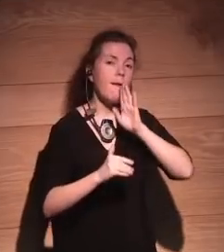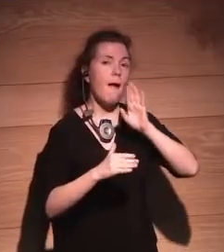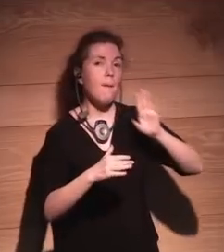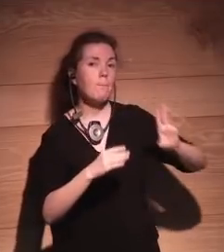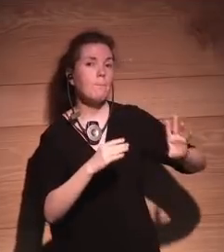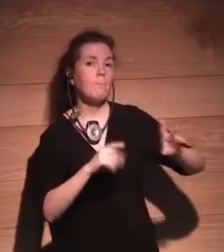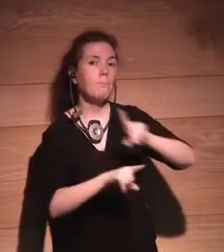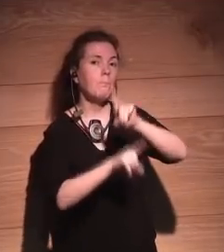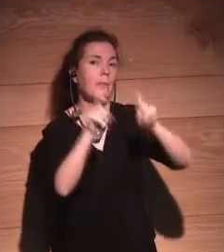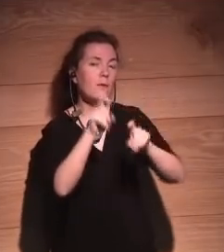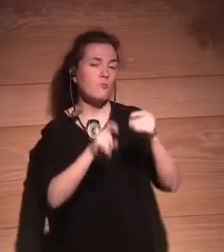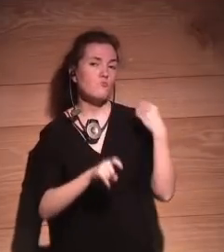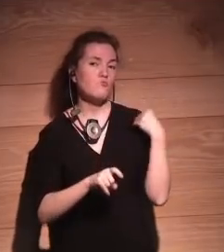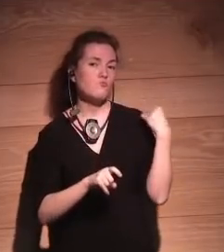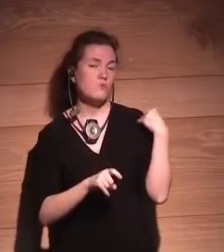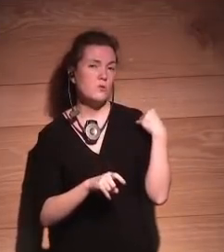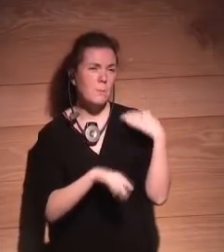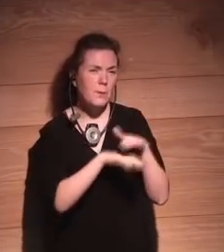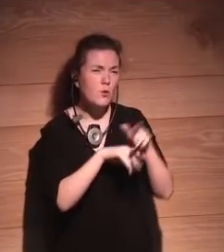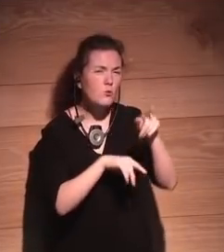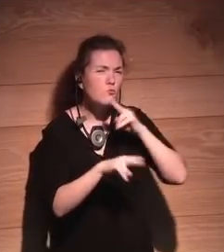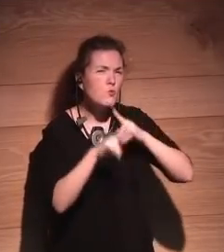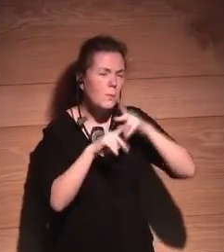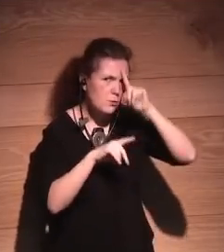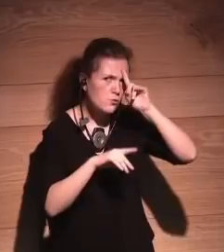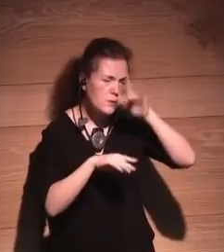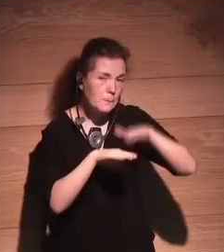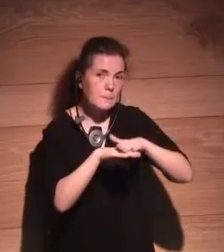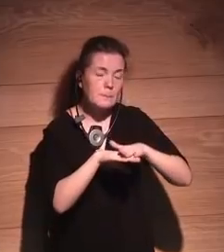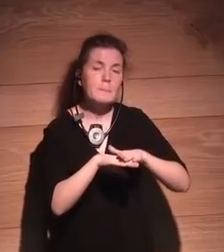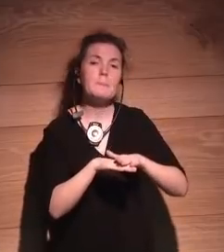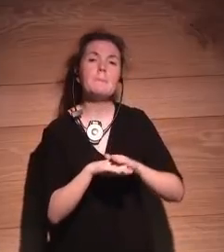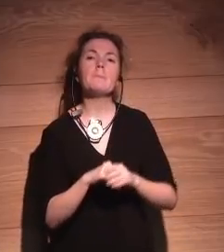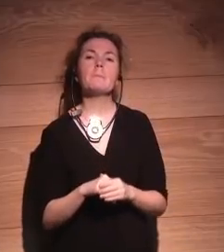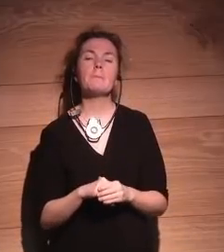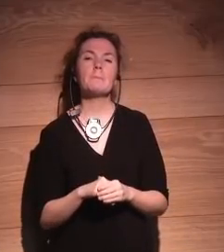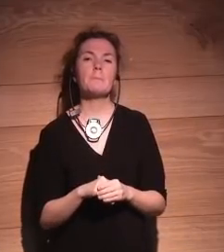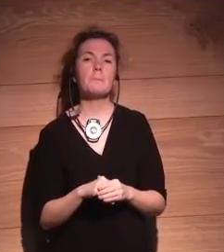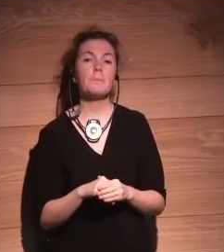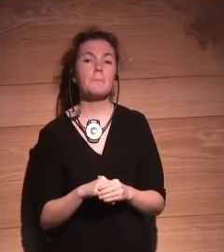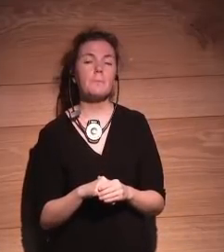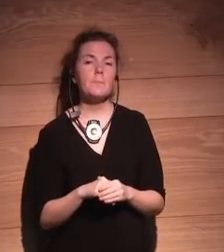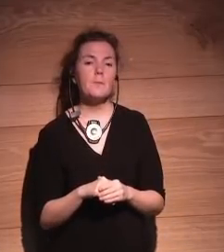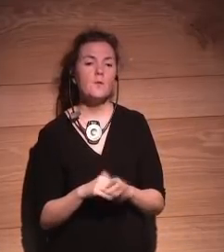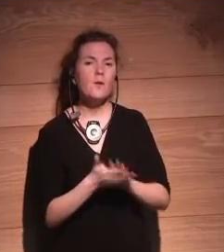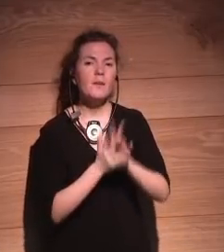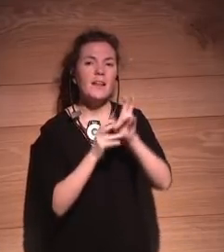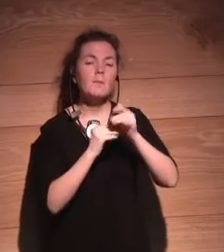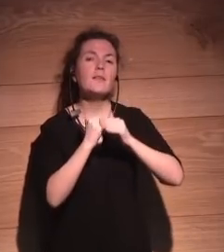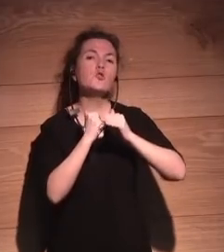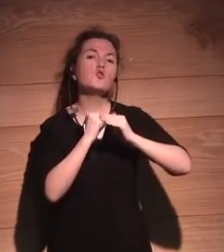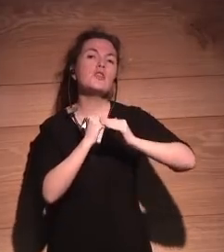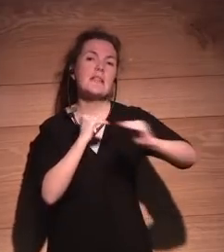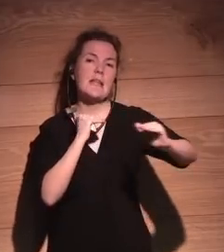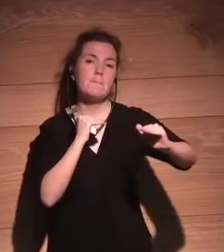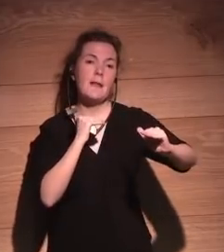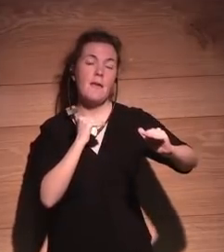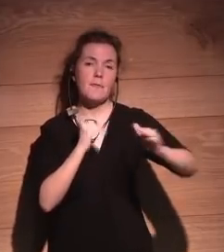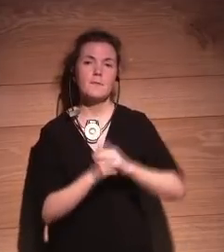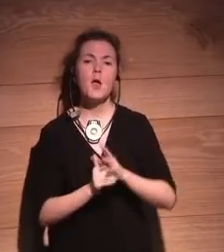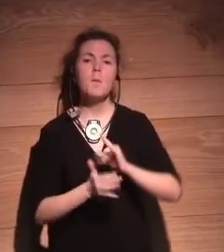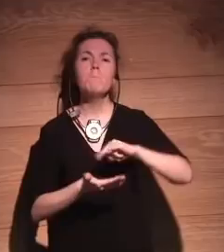hacías tú, perdona que no sé tu nombre, donde hablabas de la sostenibilidad. el